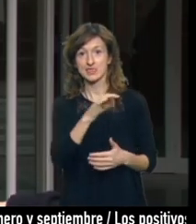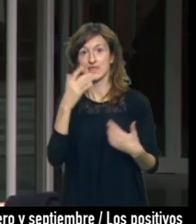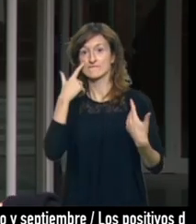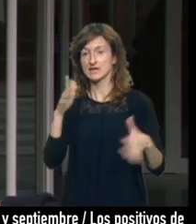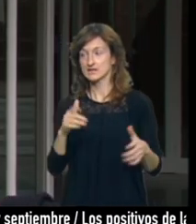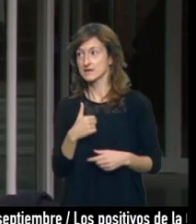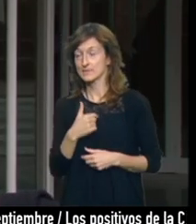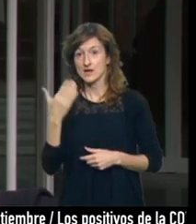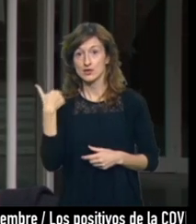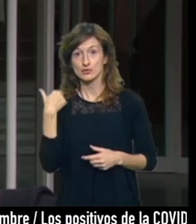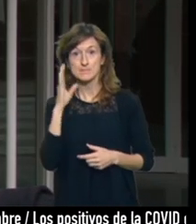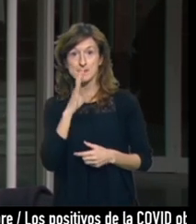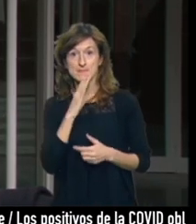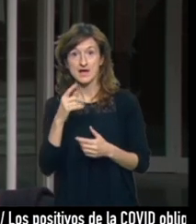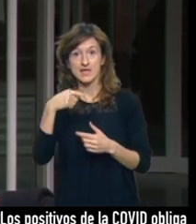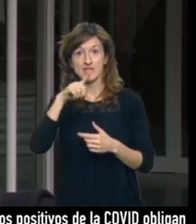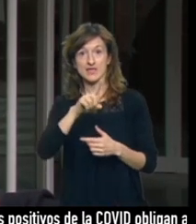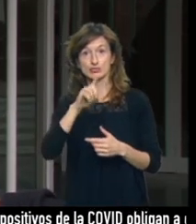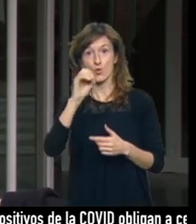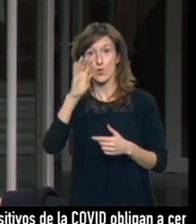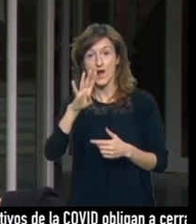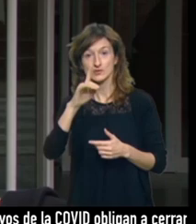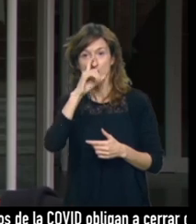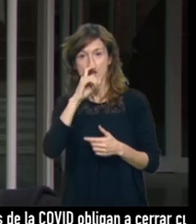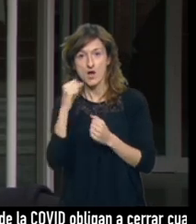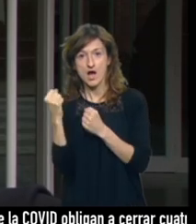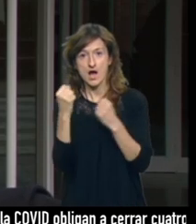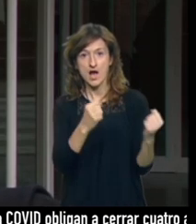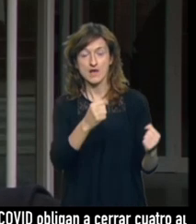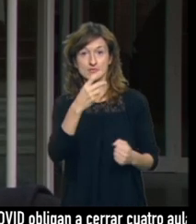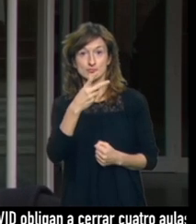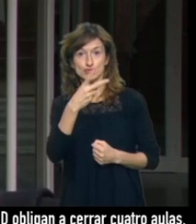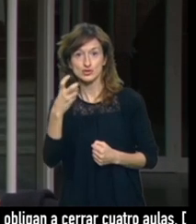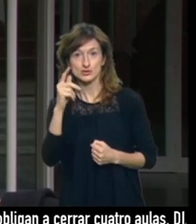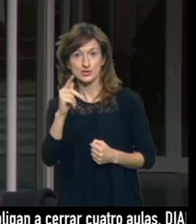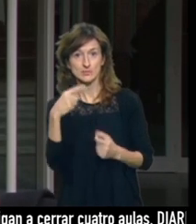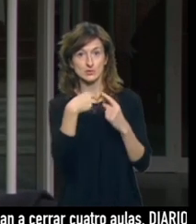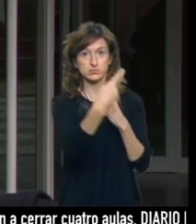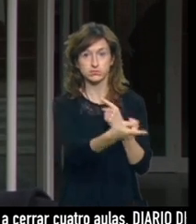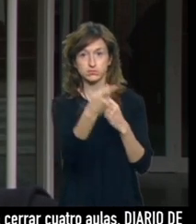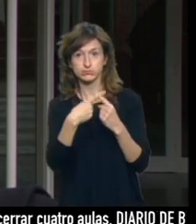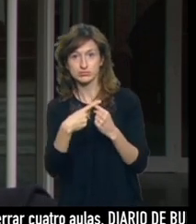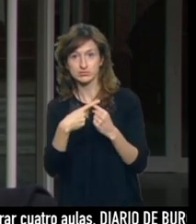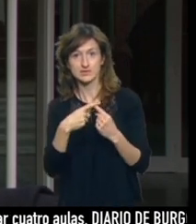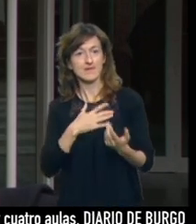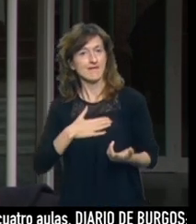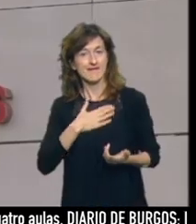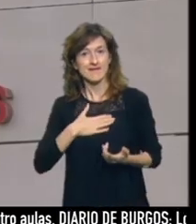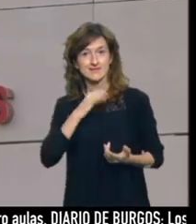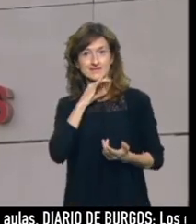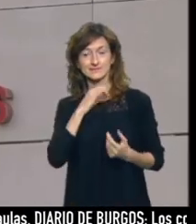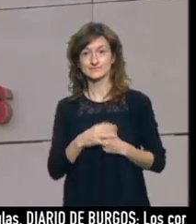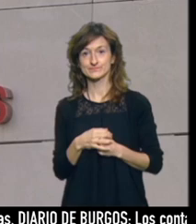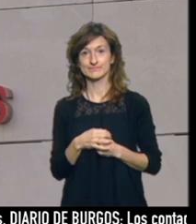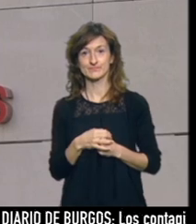Vete allá. Yo el otro día llevaba a mi madre con 104 años, 200 kilómetros, uno para ir y otro para venir. Encantada, encantada. A